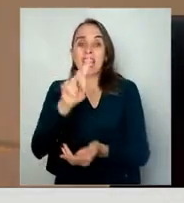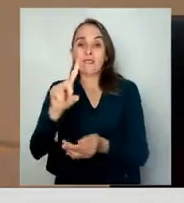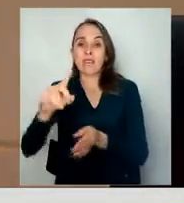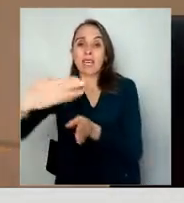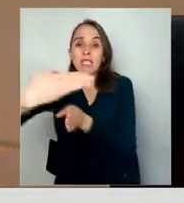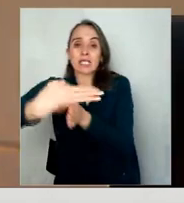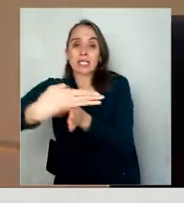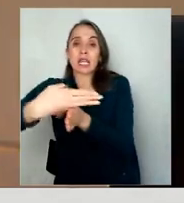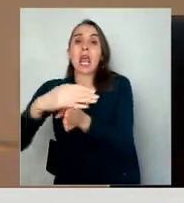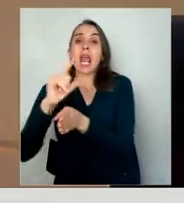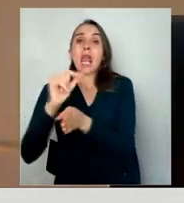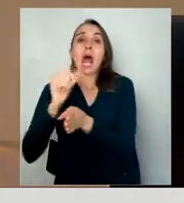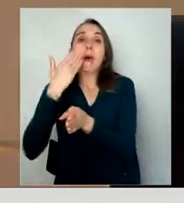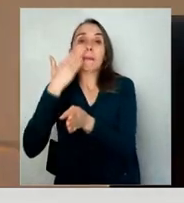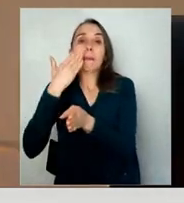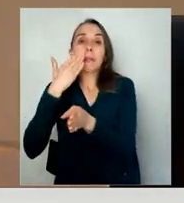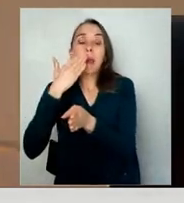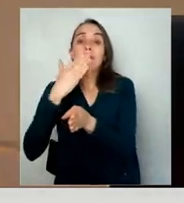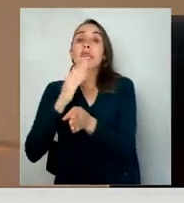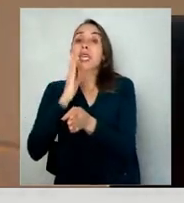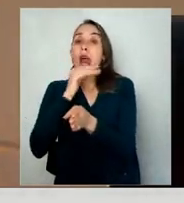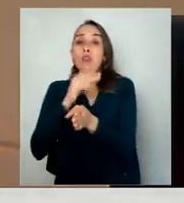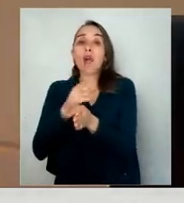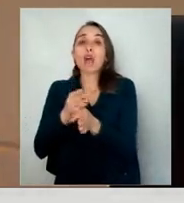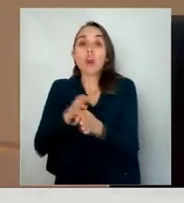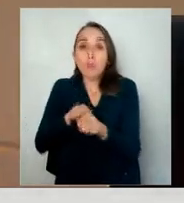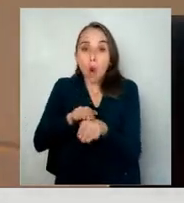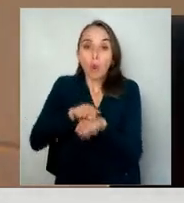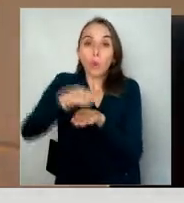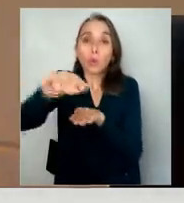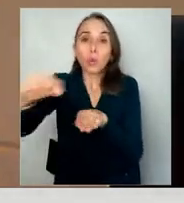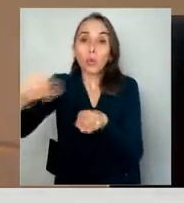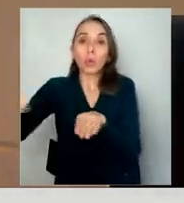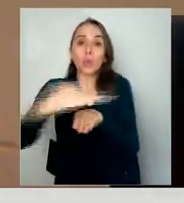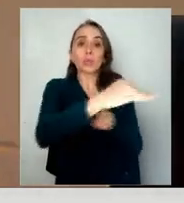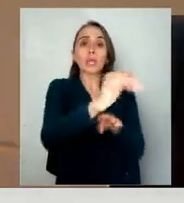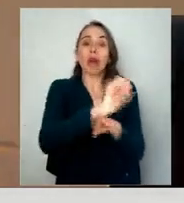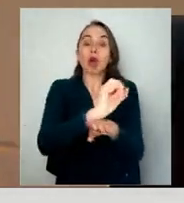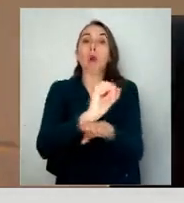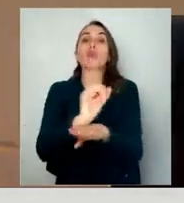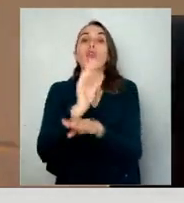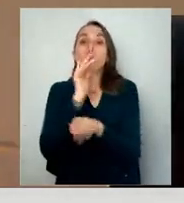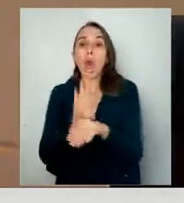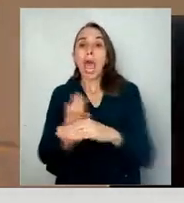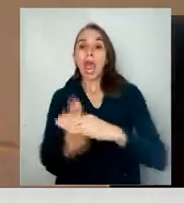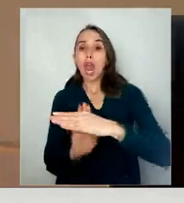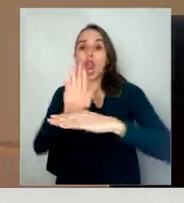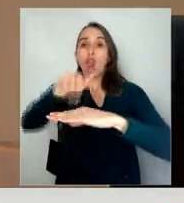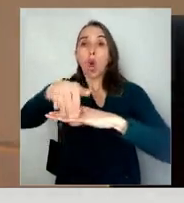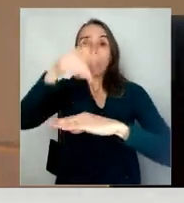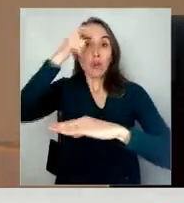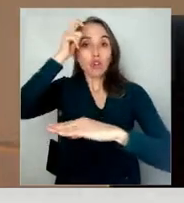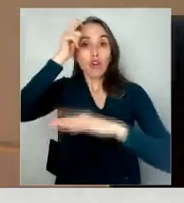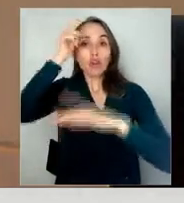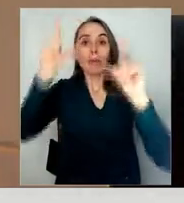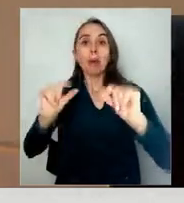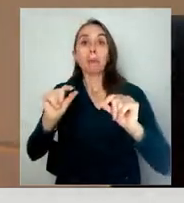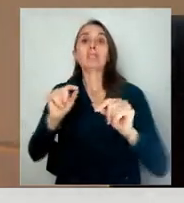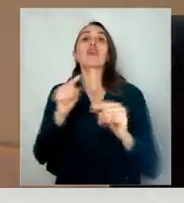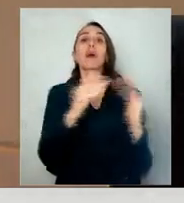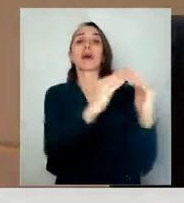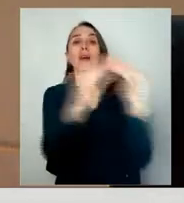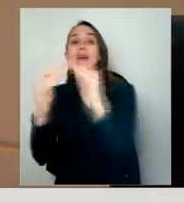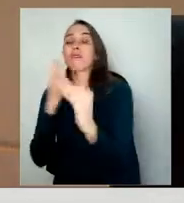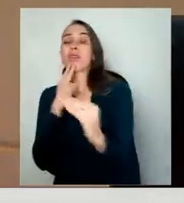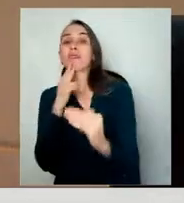hay reductores de velocidad aquí Lamentablemente la gente de la primavera 2 está abandonada y es de